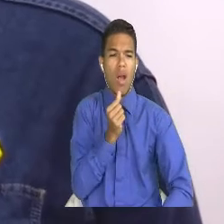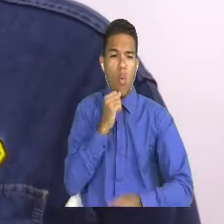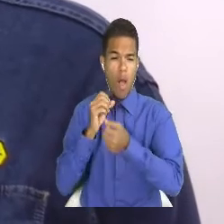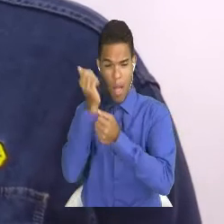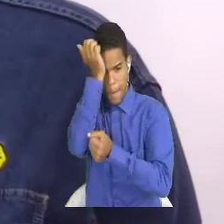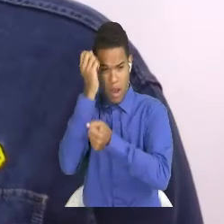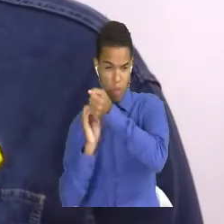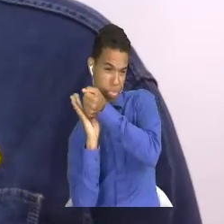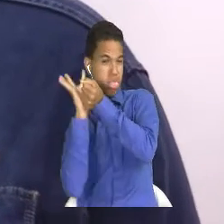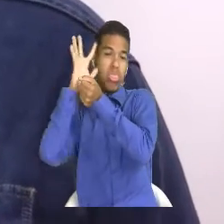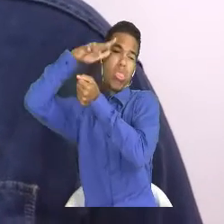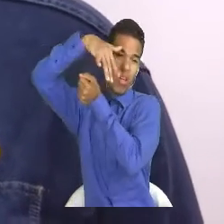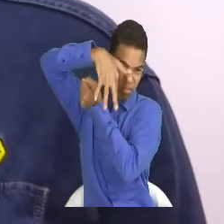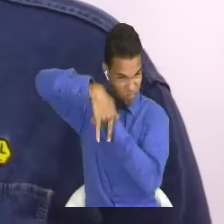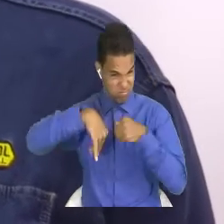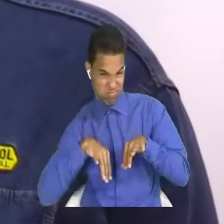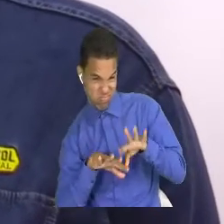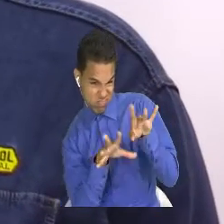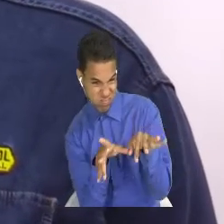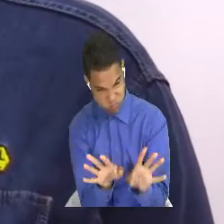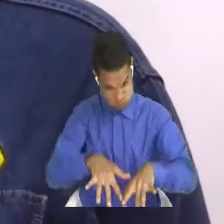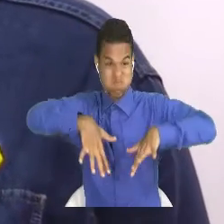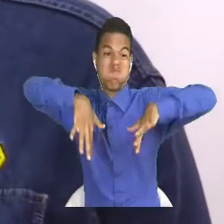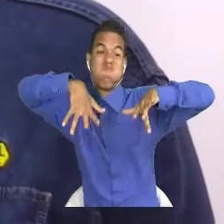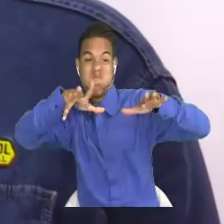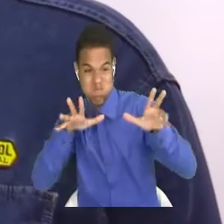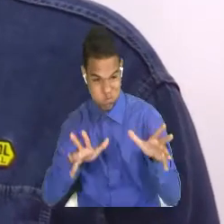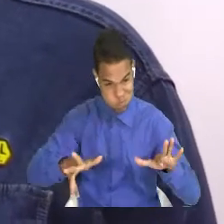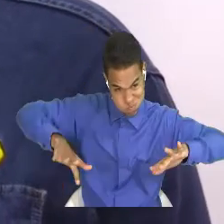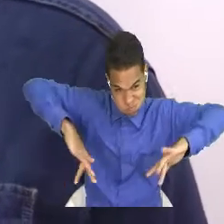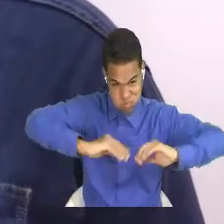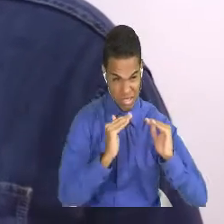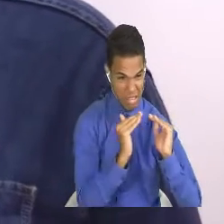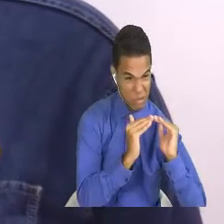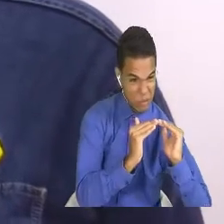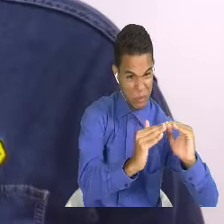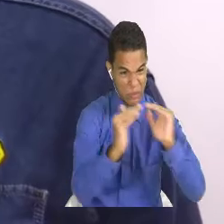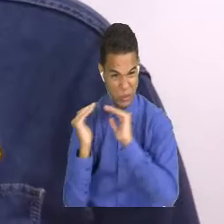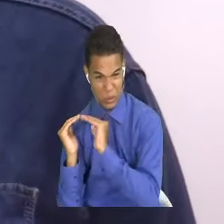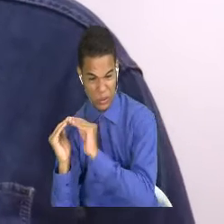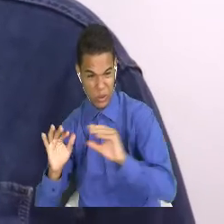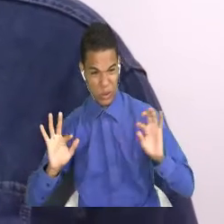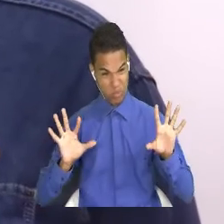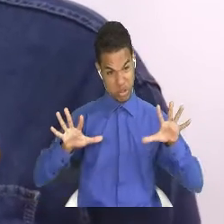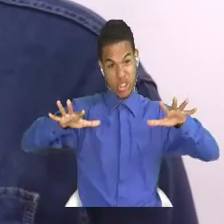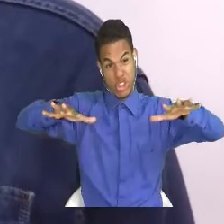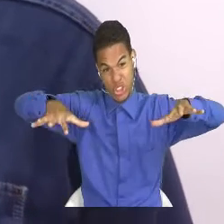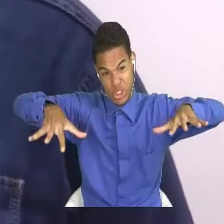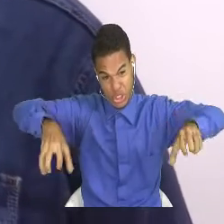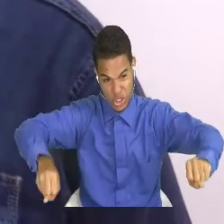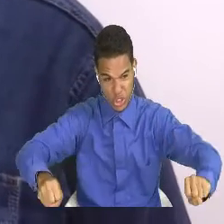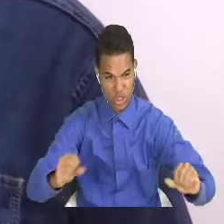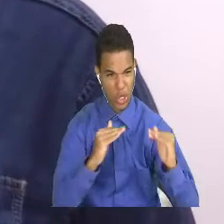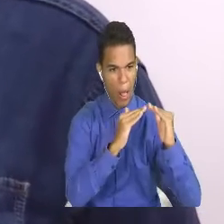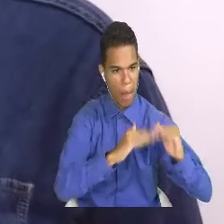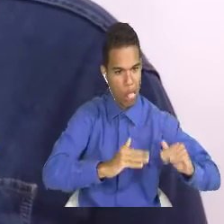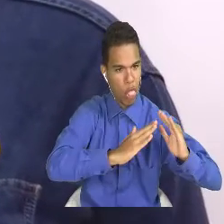importante que todos masivamente nos volquemos a brindar una ayuda. La que sea, es importante lo que podamos